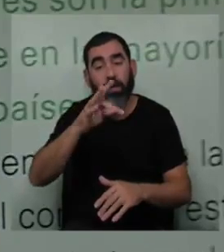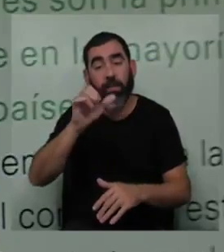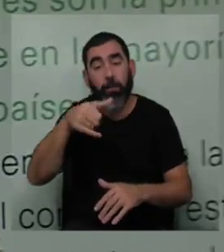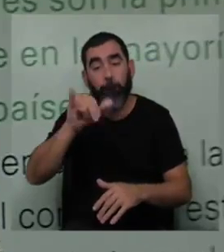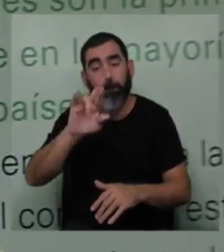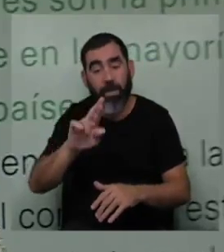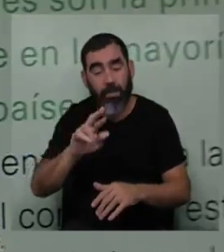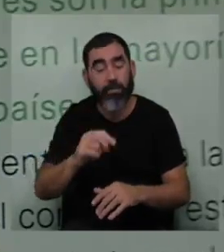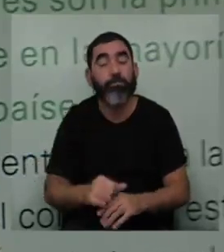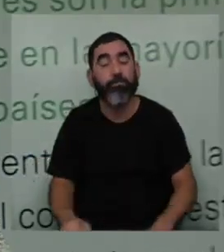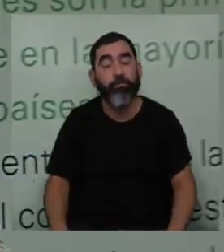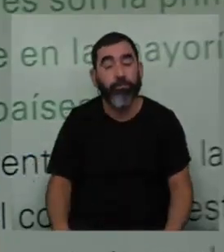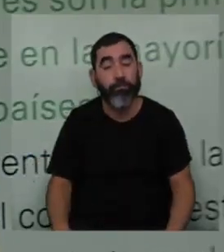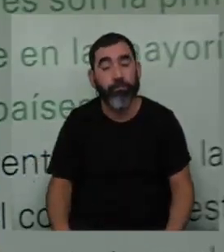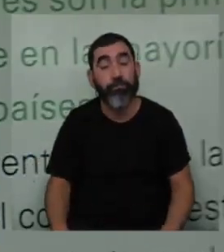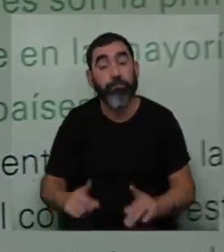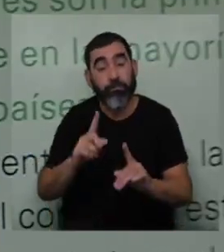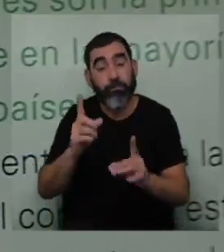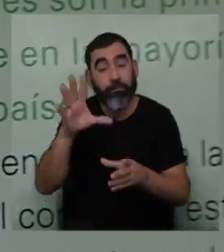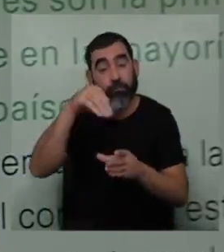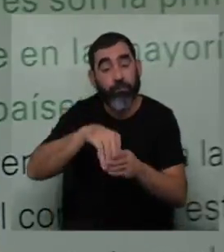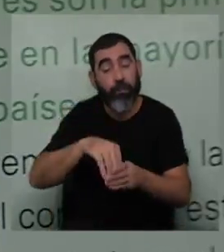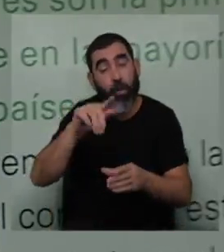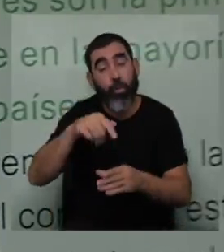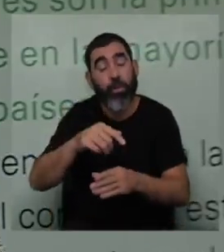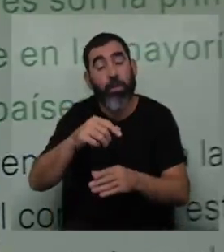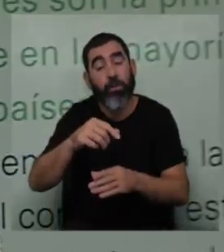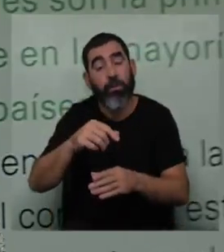primera generación, y también se va a incluir una insulina